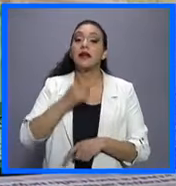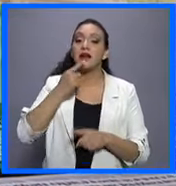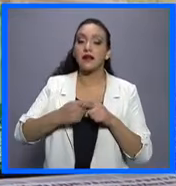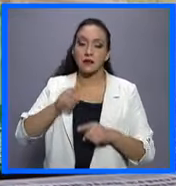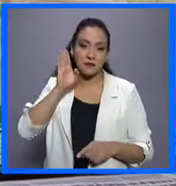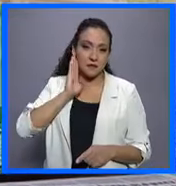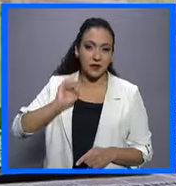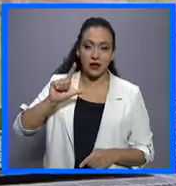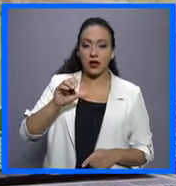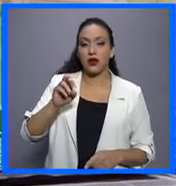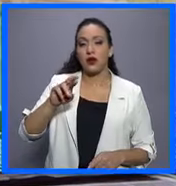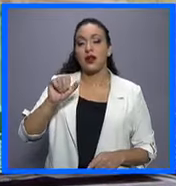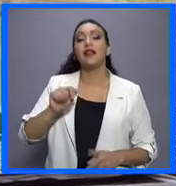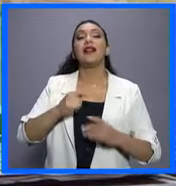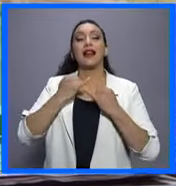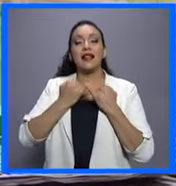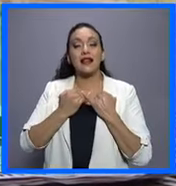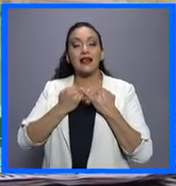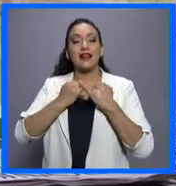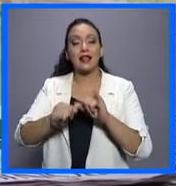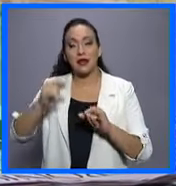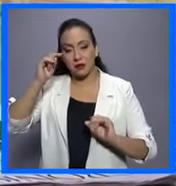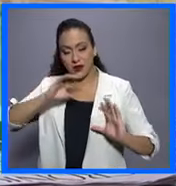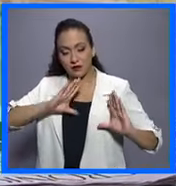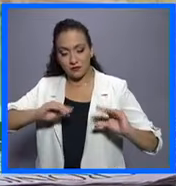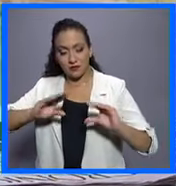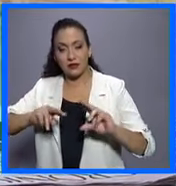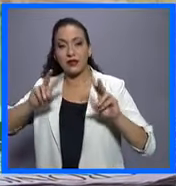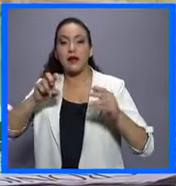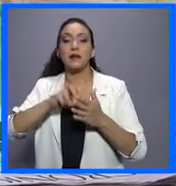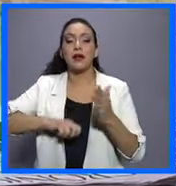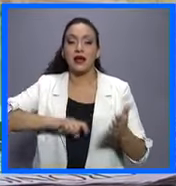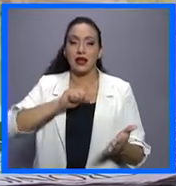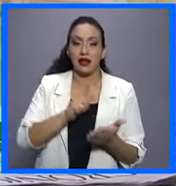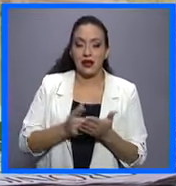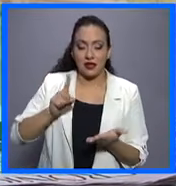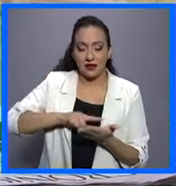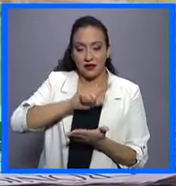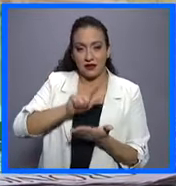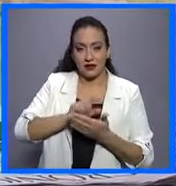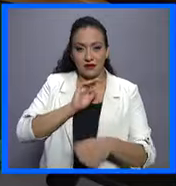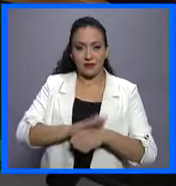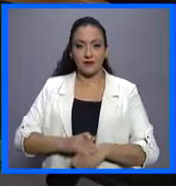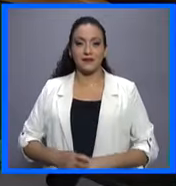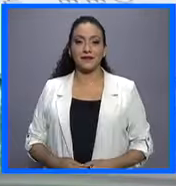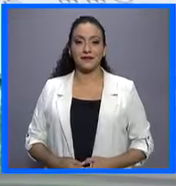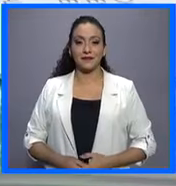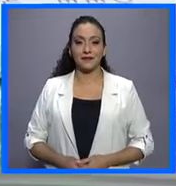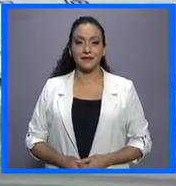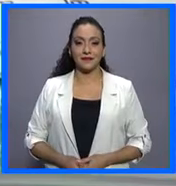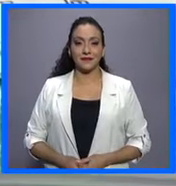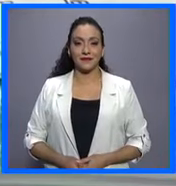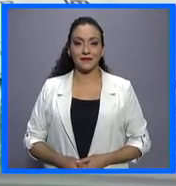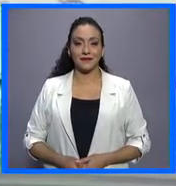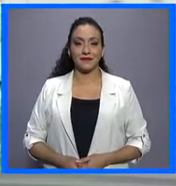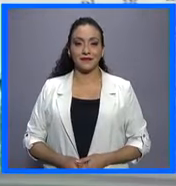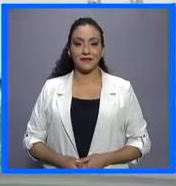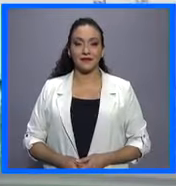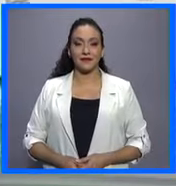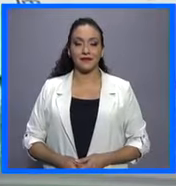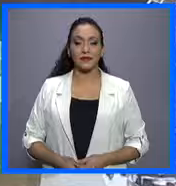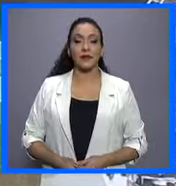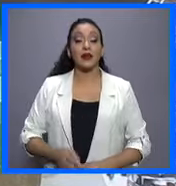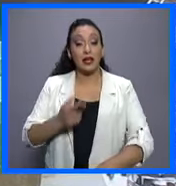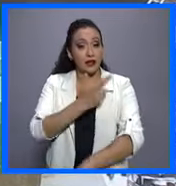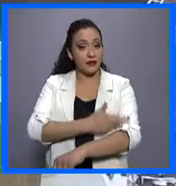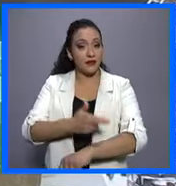en la inauguración de las jornadas de sensibilización sobre la reforma a la ley de amparo. El recurso de amparo